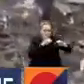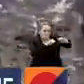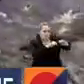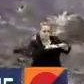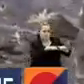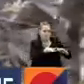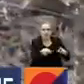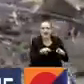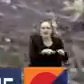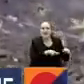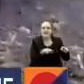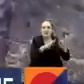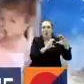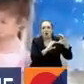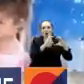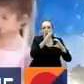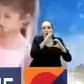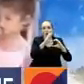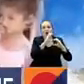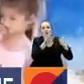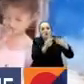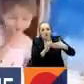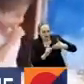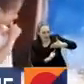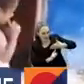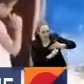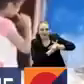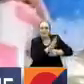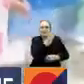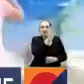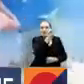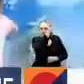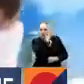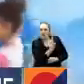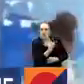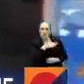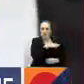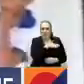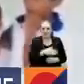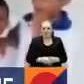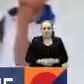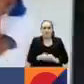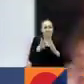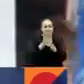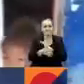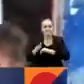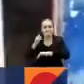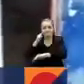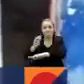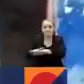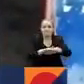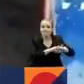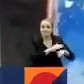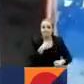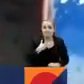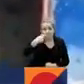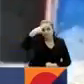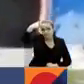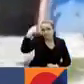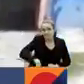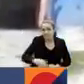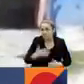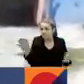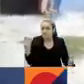río Cauca en el sur del Bolívar. Queremos una escuela linda para nuestras clases y venimos con